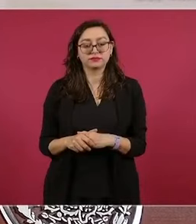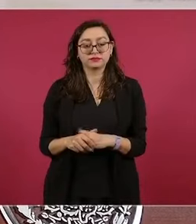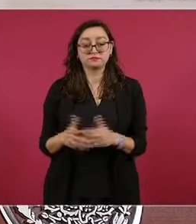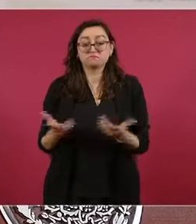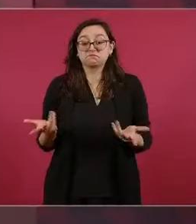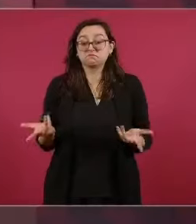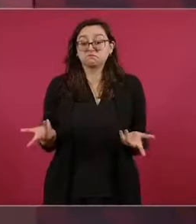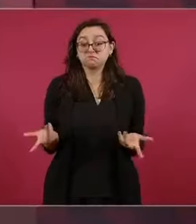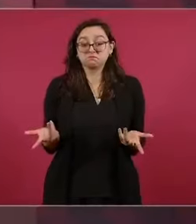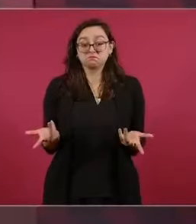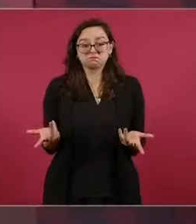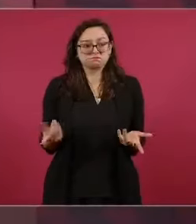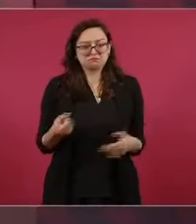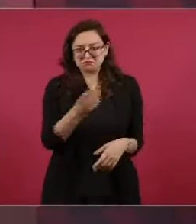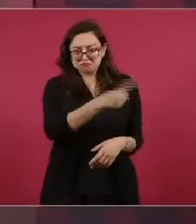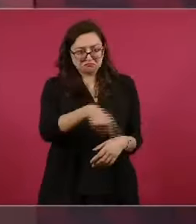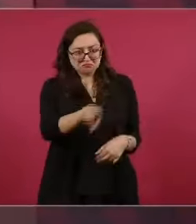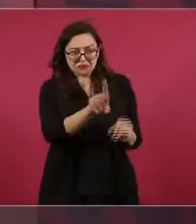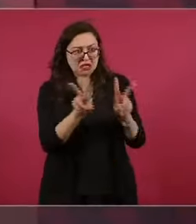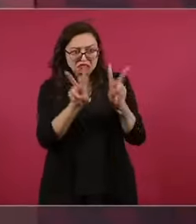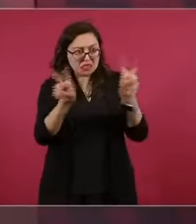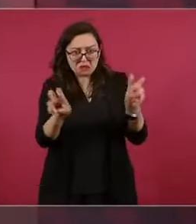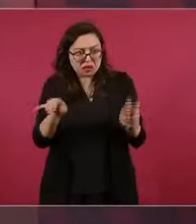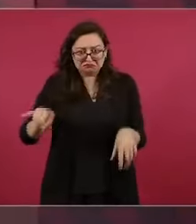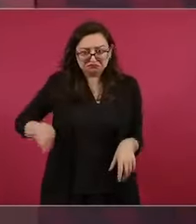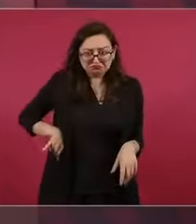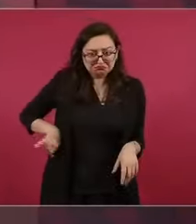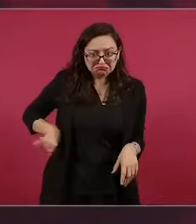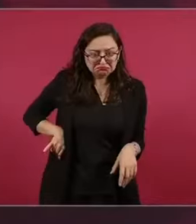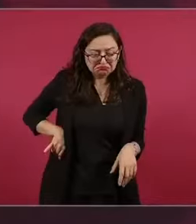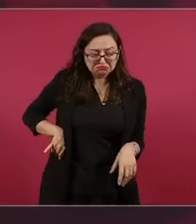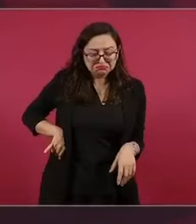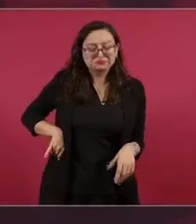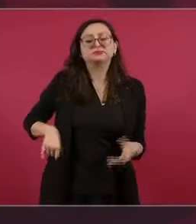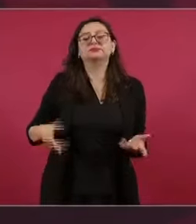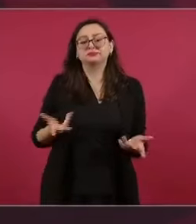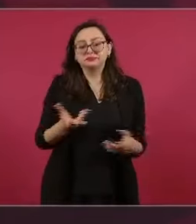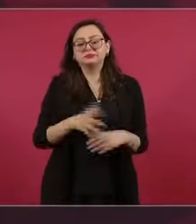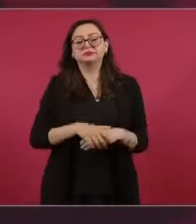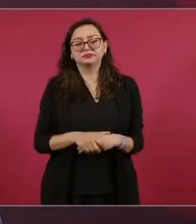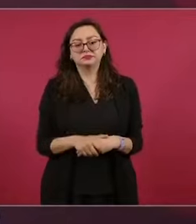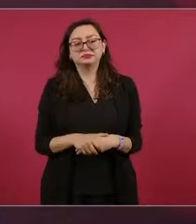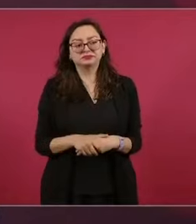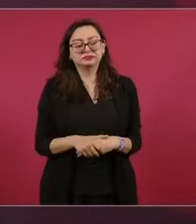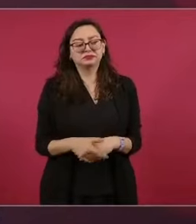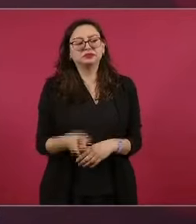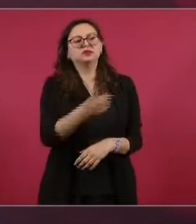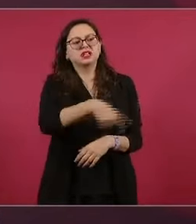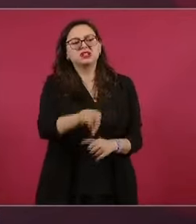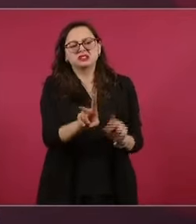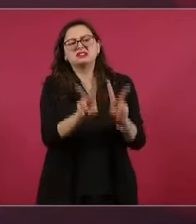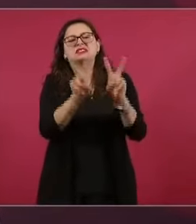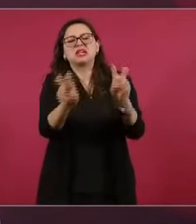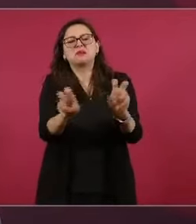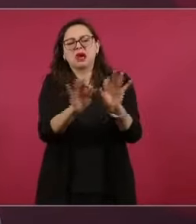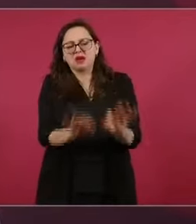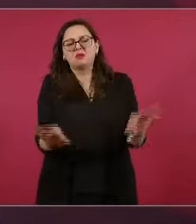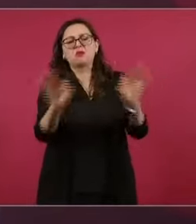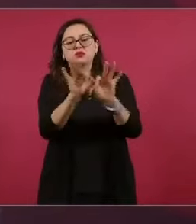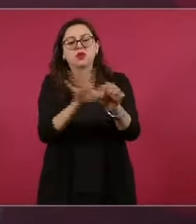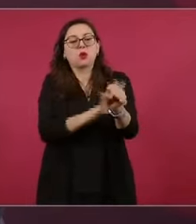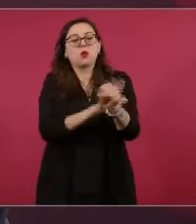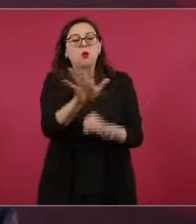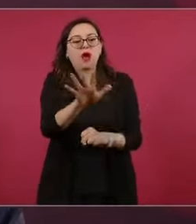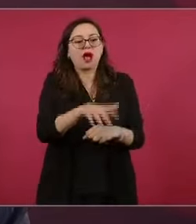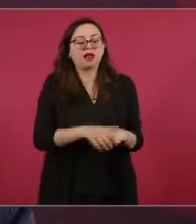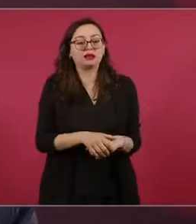Pero, ¿y esos temas? No, lo que les importa es defender a los que